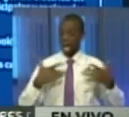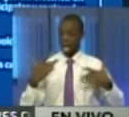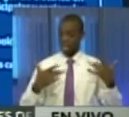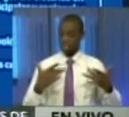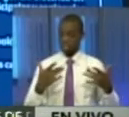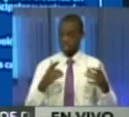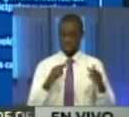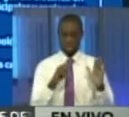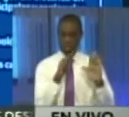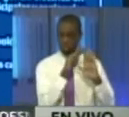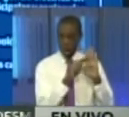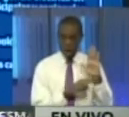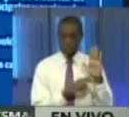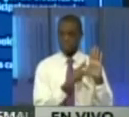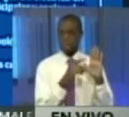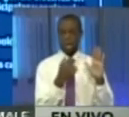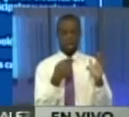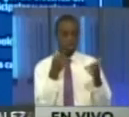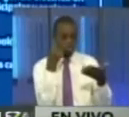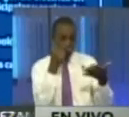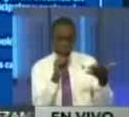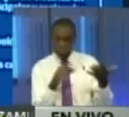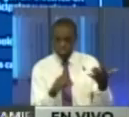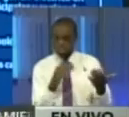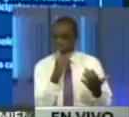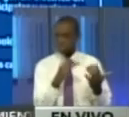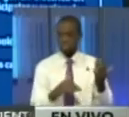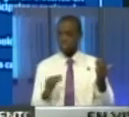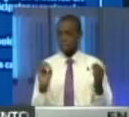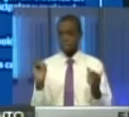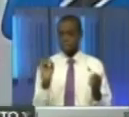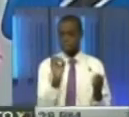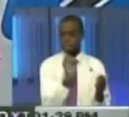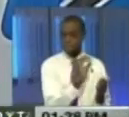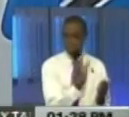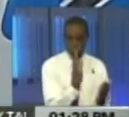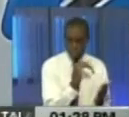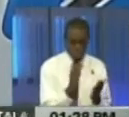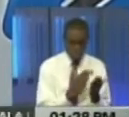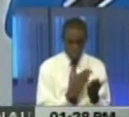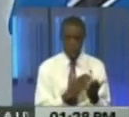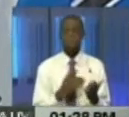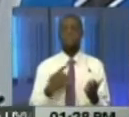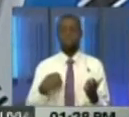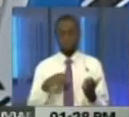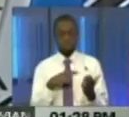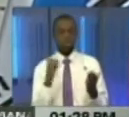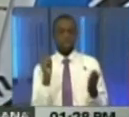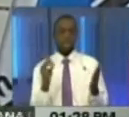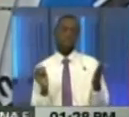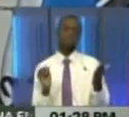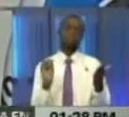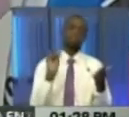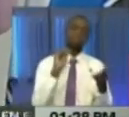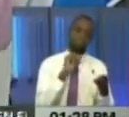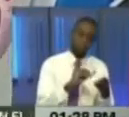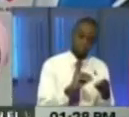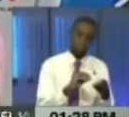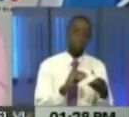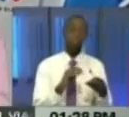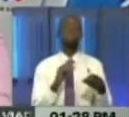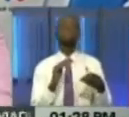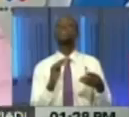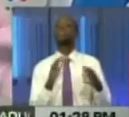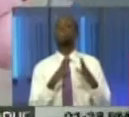electorales y de referendo que hemos revisado y que conocemos, generalmente no la tienen, pero nosotros la tenemos que incluir y las incluimos